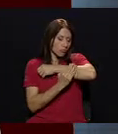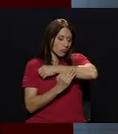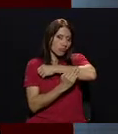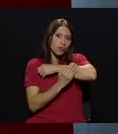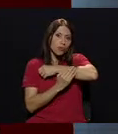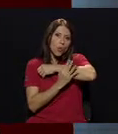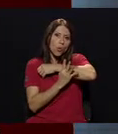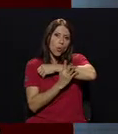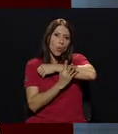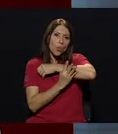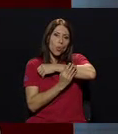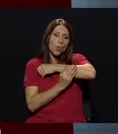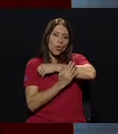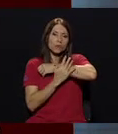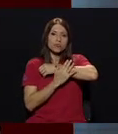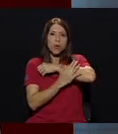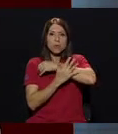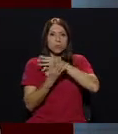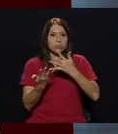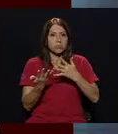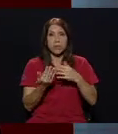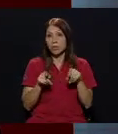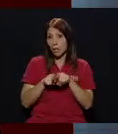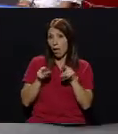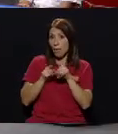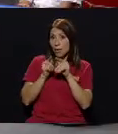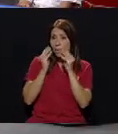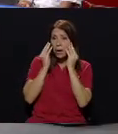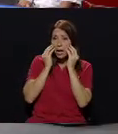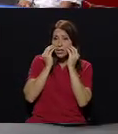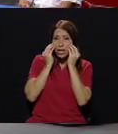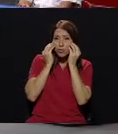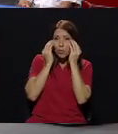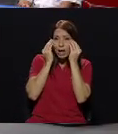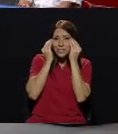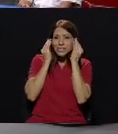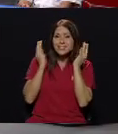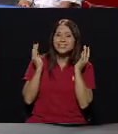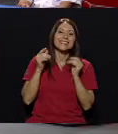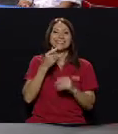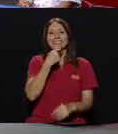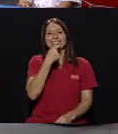puede combatir. Hasta las arrugas se combaten.